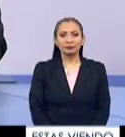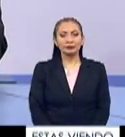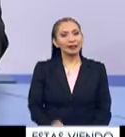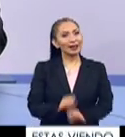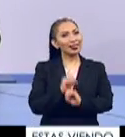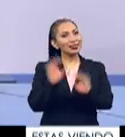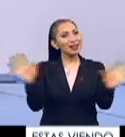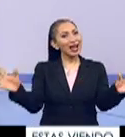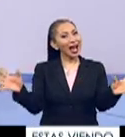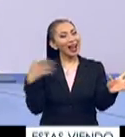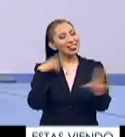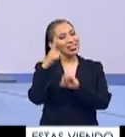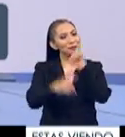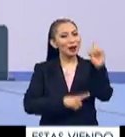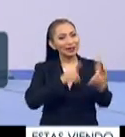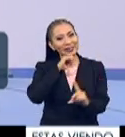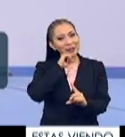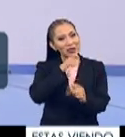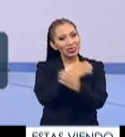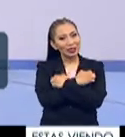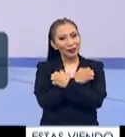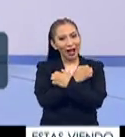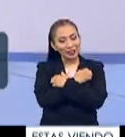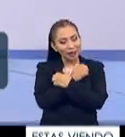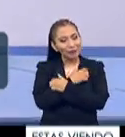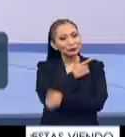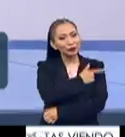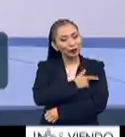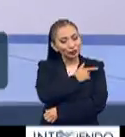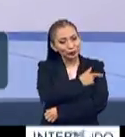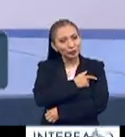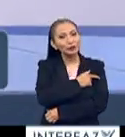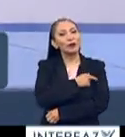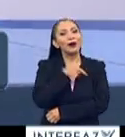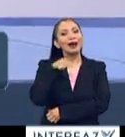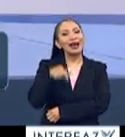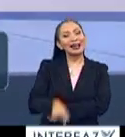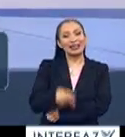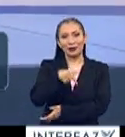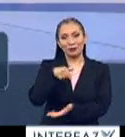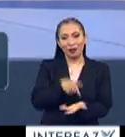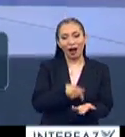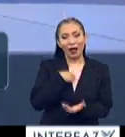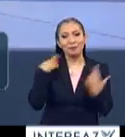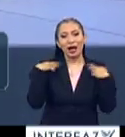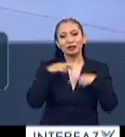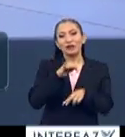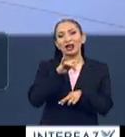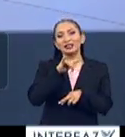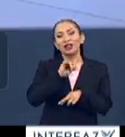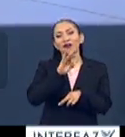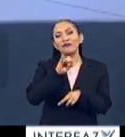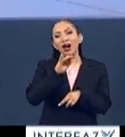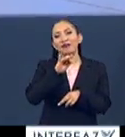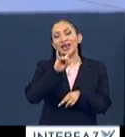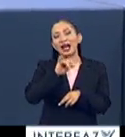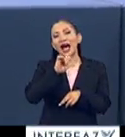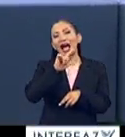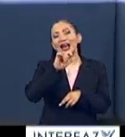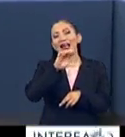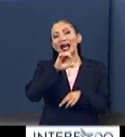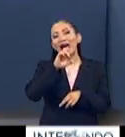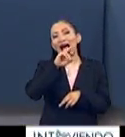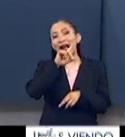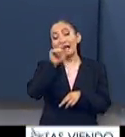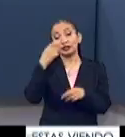Y por supuesto, el deporte también es educación. Es un placer, es un gusto que esté en el estudio el maestro Francisco Fabián Alcaraz